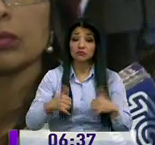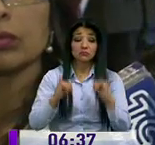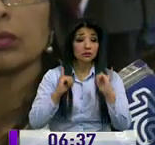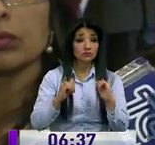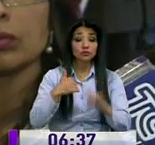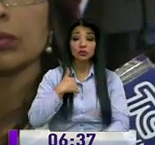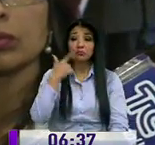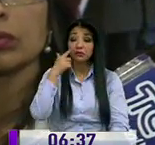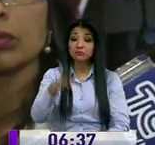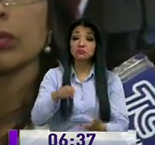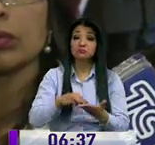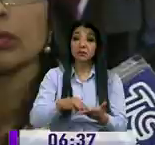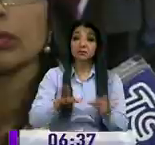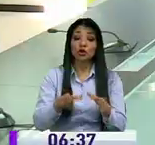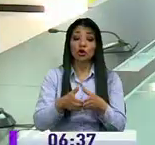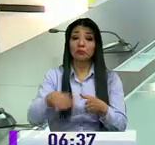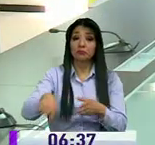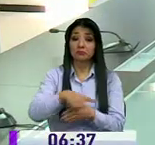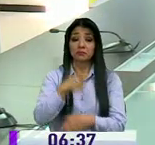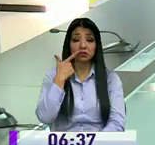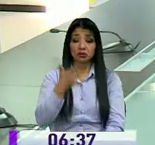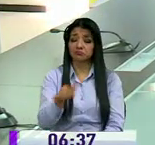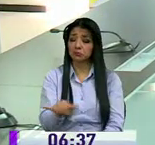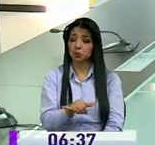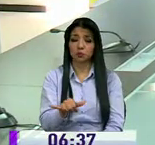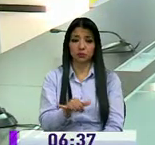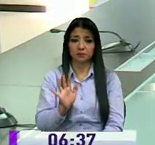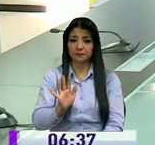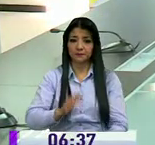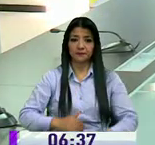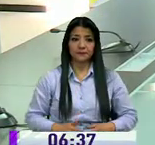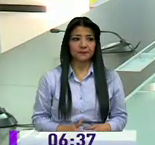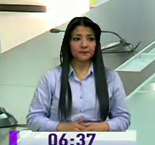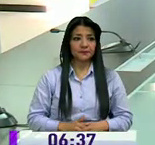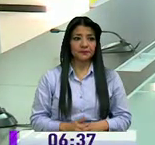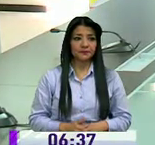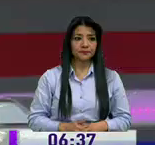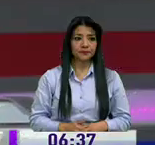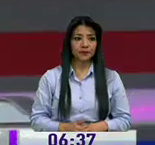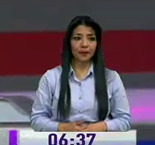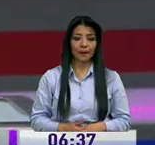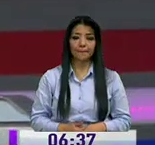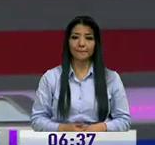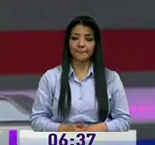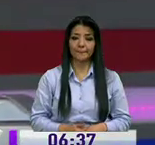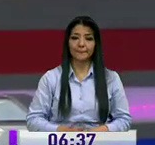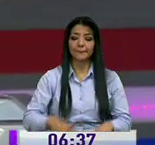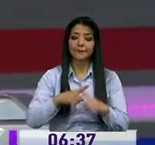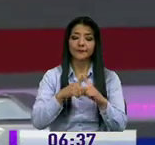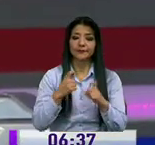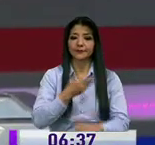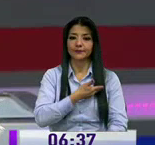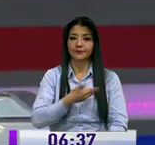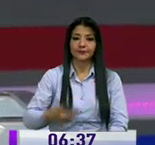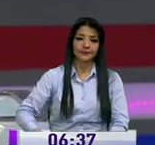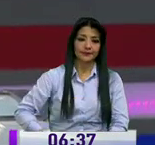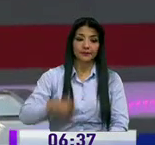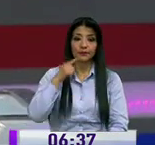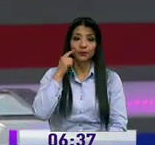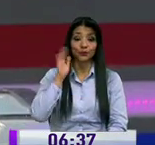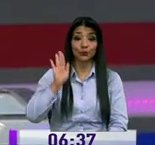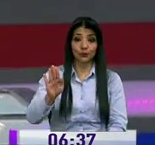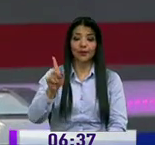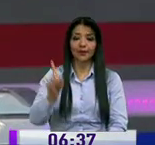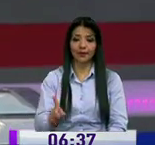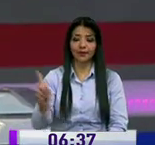los miembros de la comisión igual. En Quito informó Adriana Rojas. El expresidente de la República, Rafael Correa, deberá